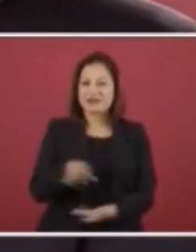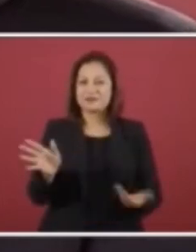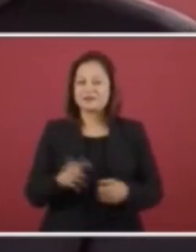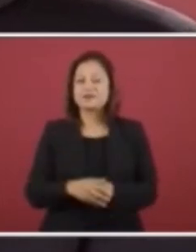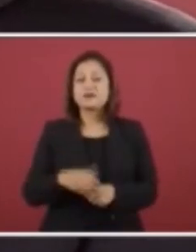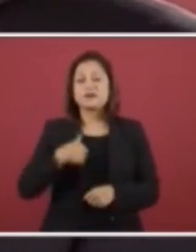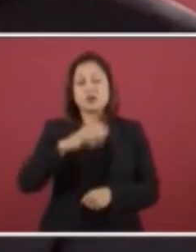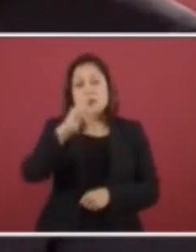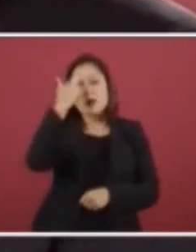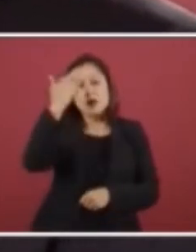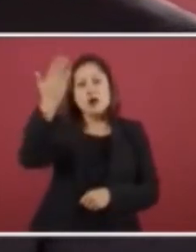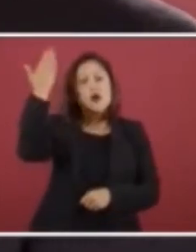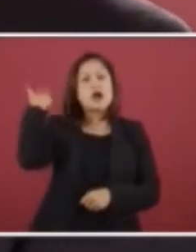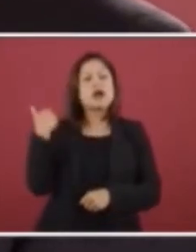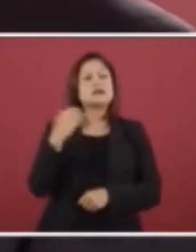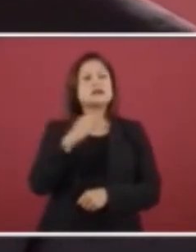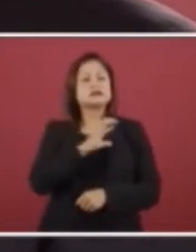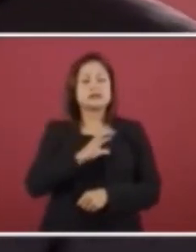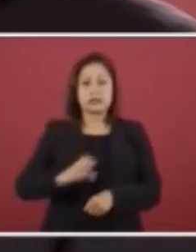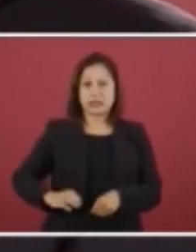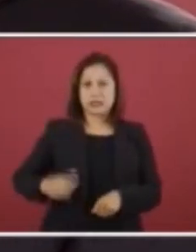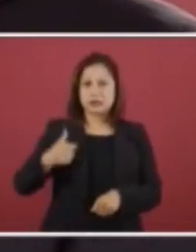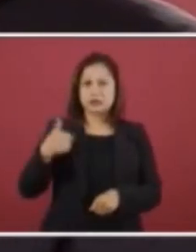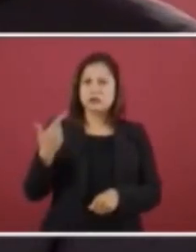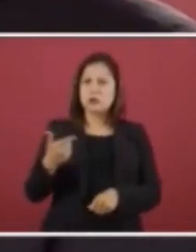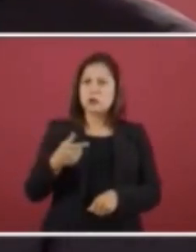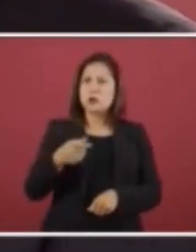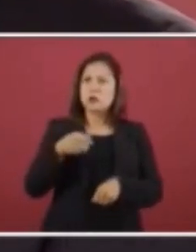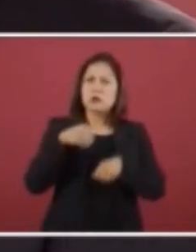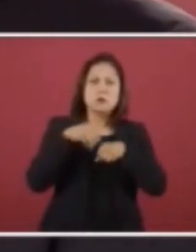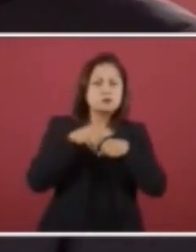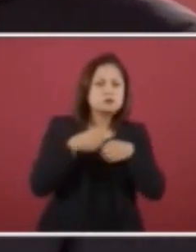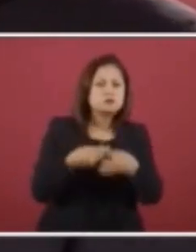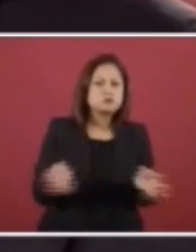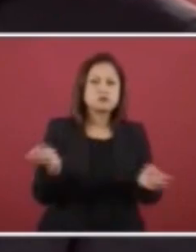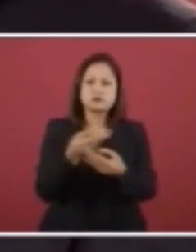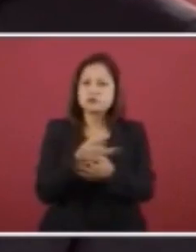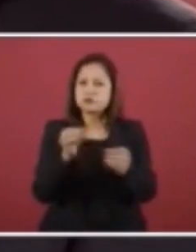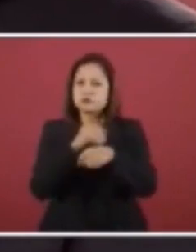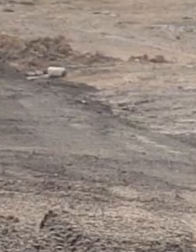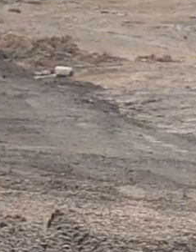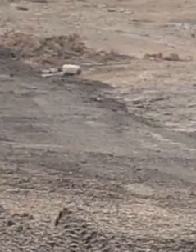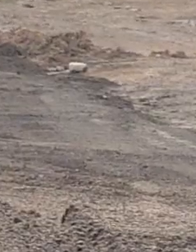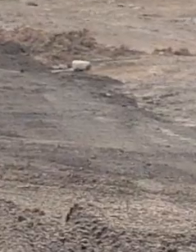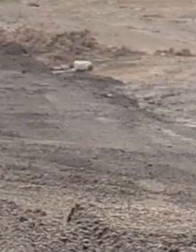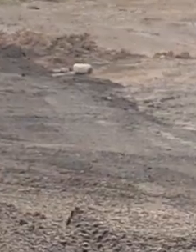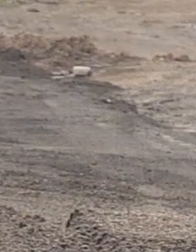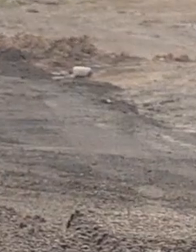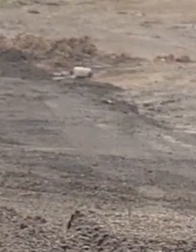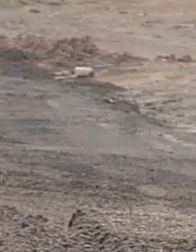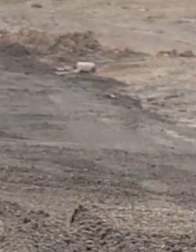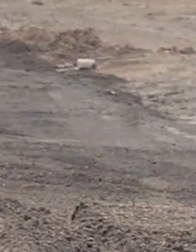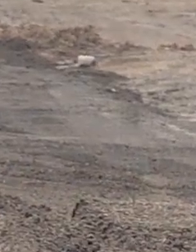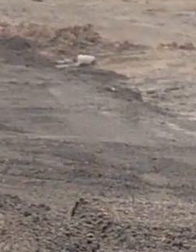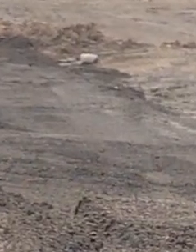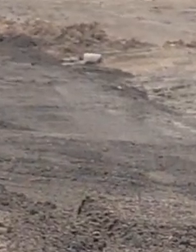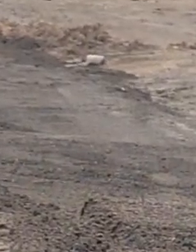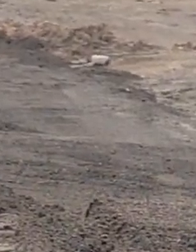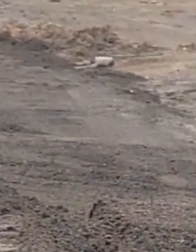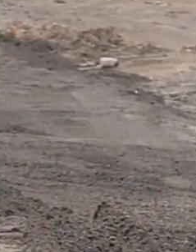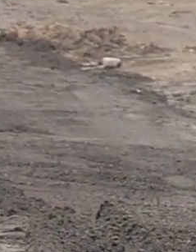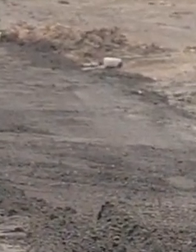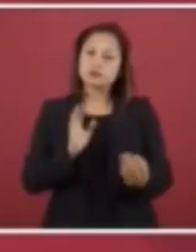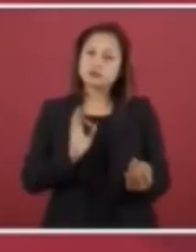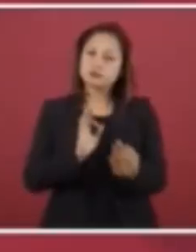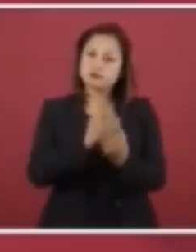El presidente Andrés Manuel López Obrador ofreció una disculpa a los sonorenses por incumplir con su promesa de que las obras en la carretera federal número 15 quedarían listas a más